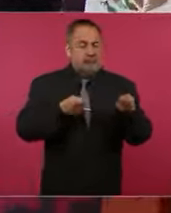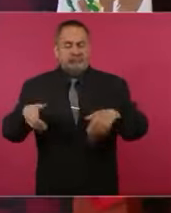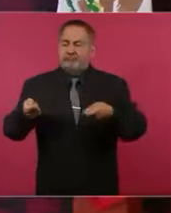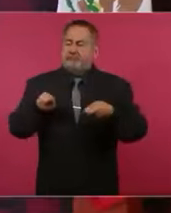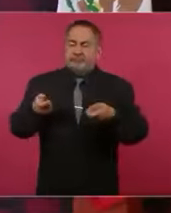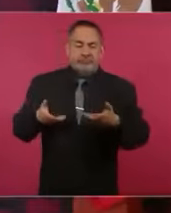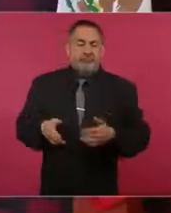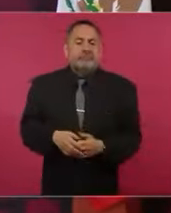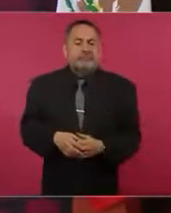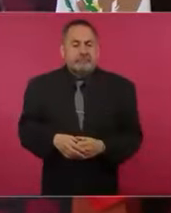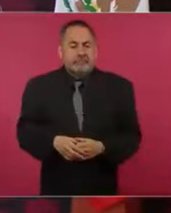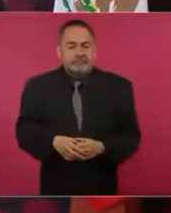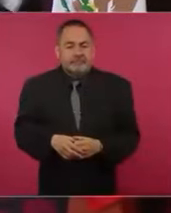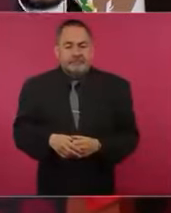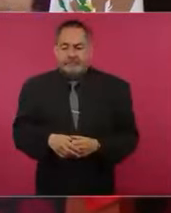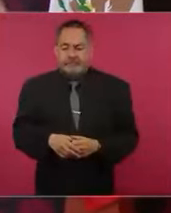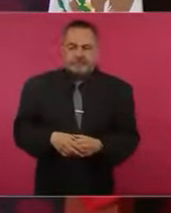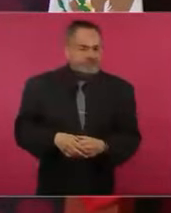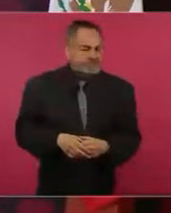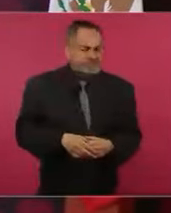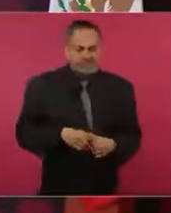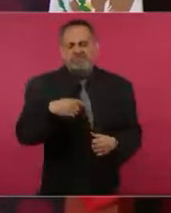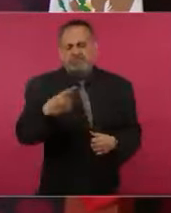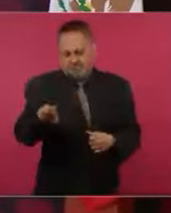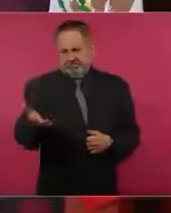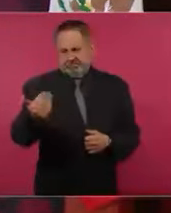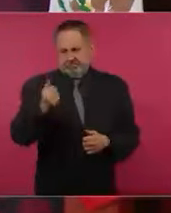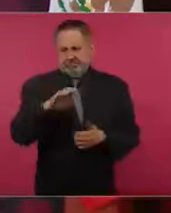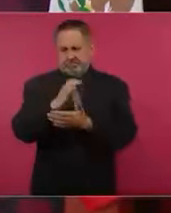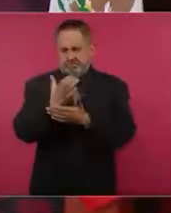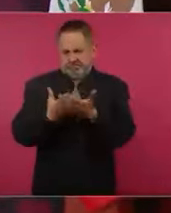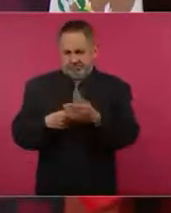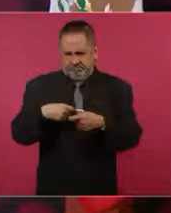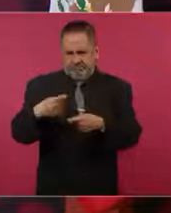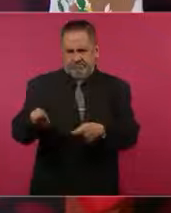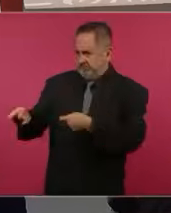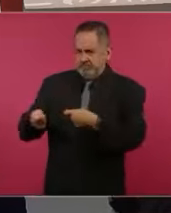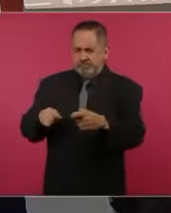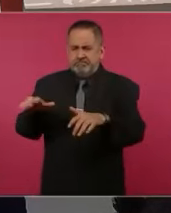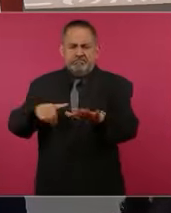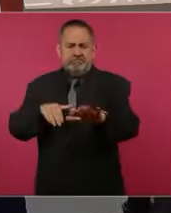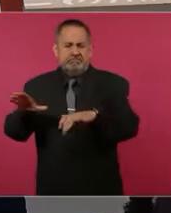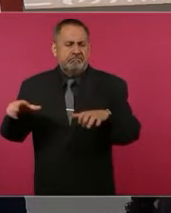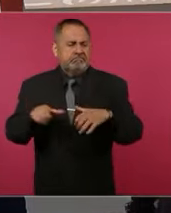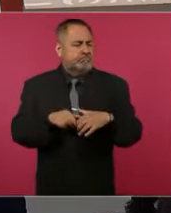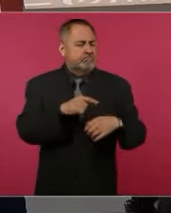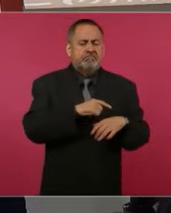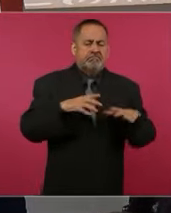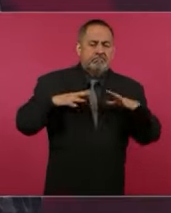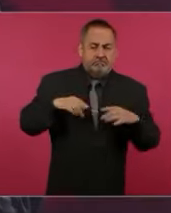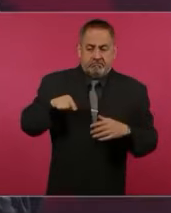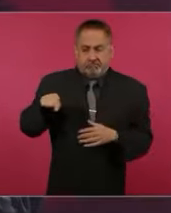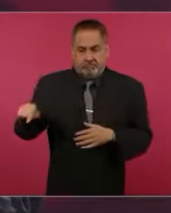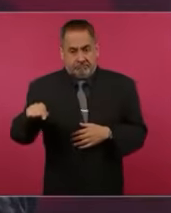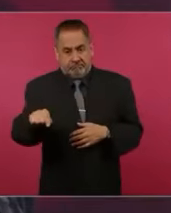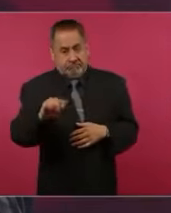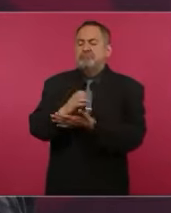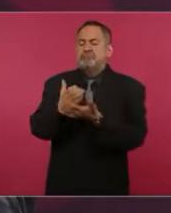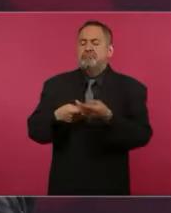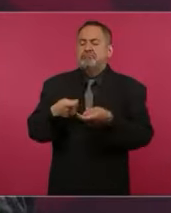burocráticos, contrataban a técnicos y a